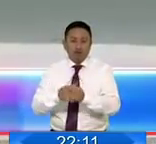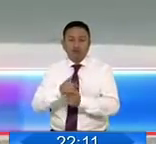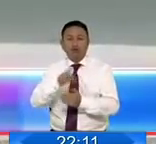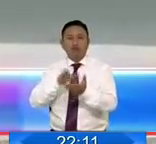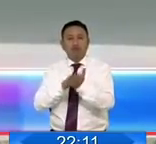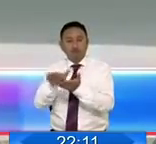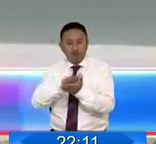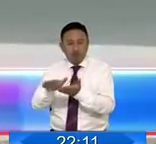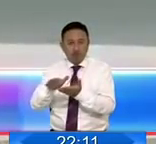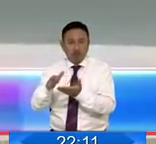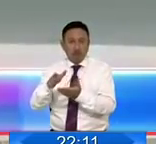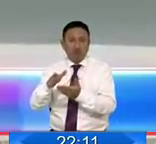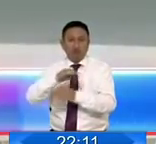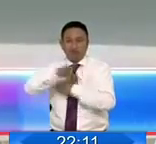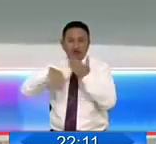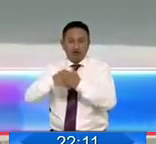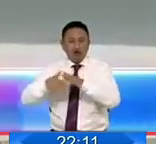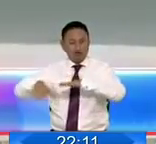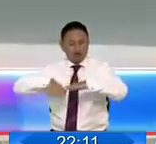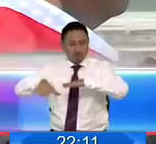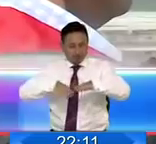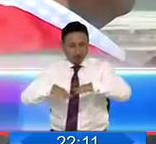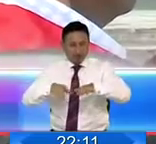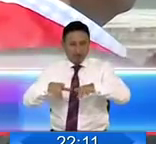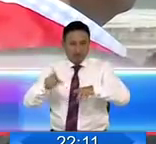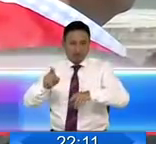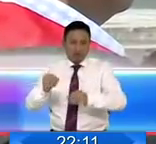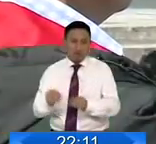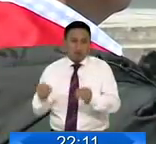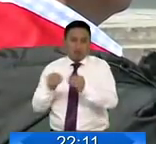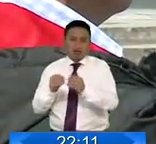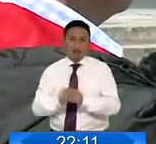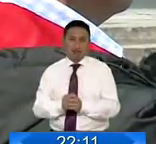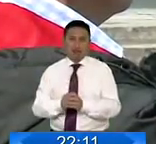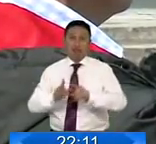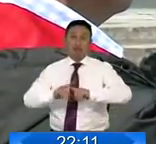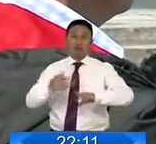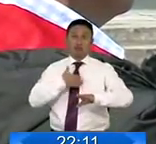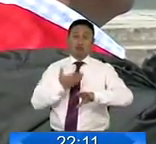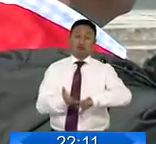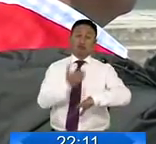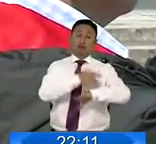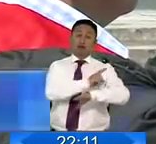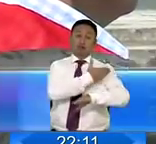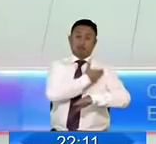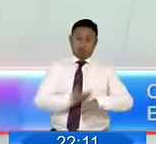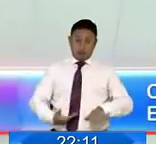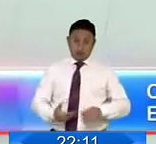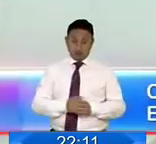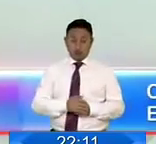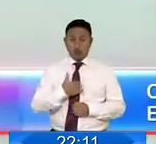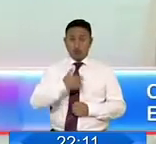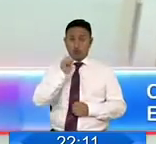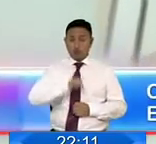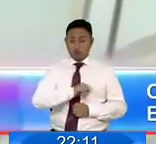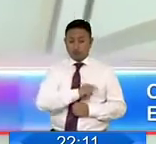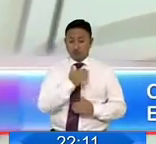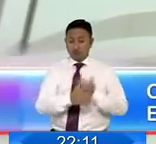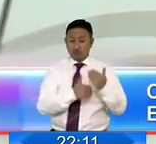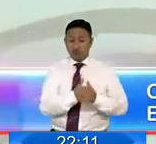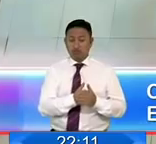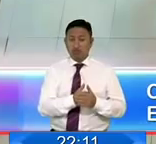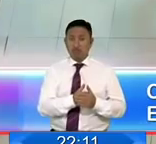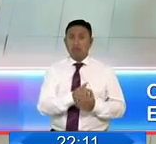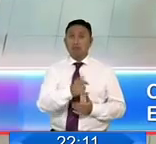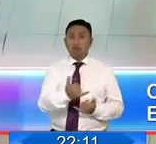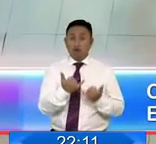de papeletas, por toda la organización. Aguinaga recuerda que cuando estuvo al frente del organismo, pudo salir adelante con menos gente